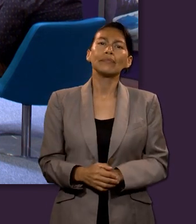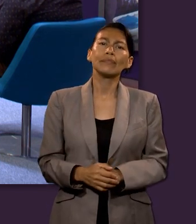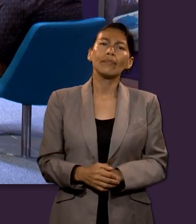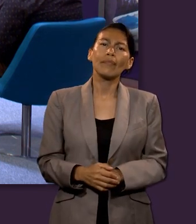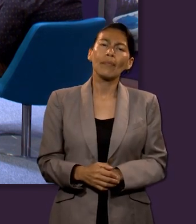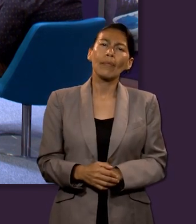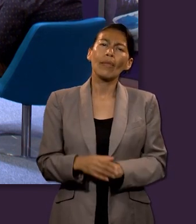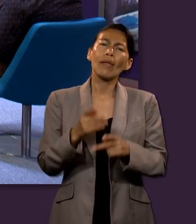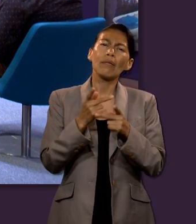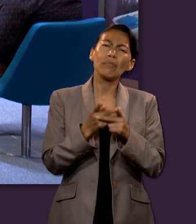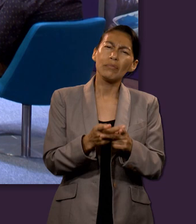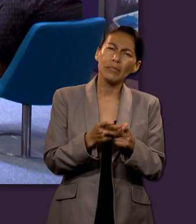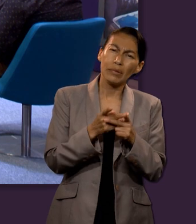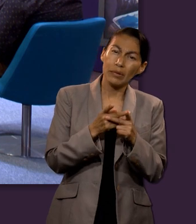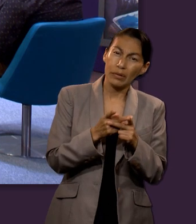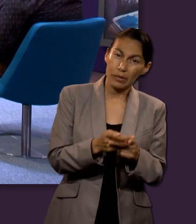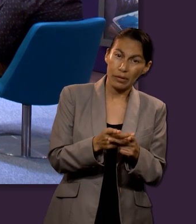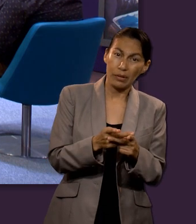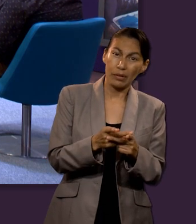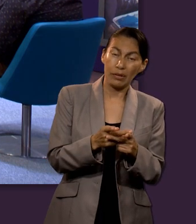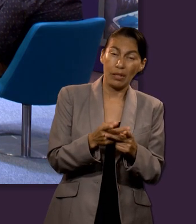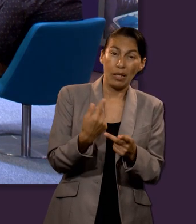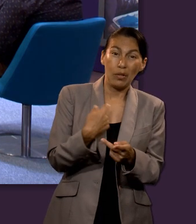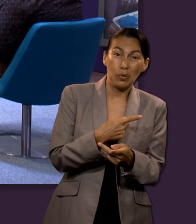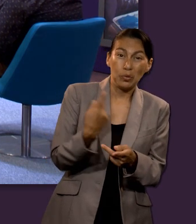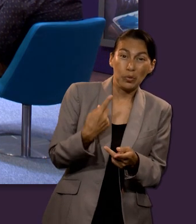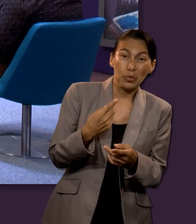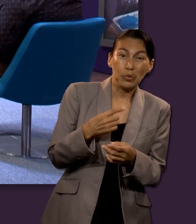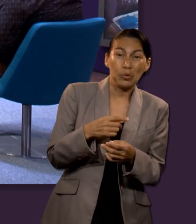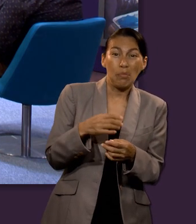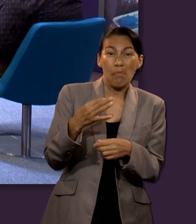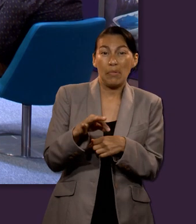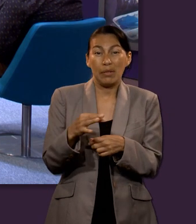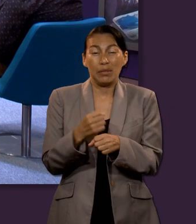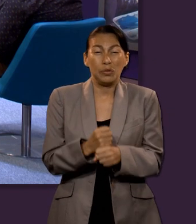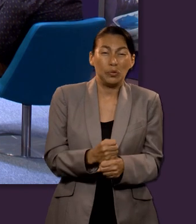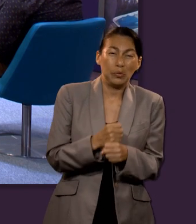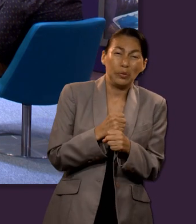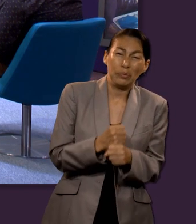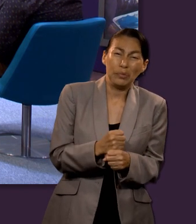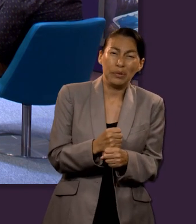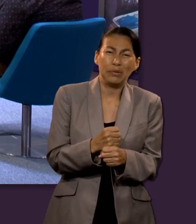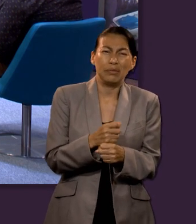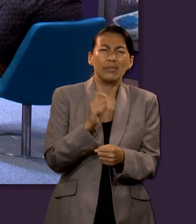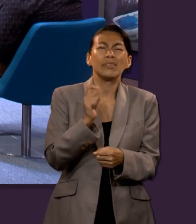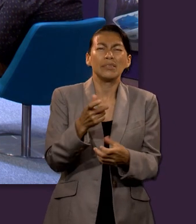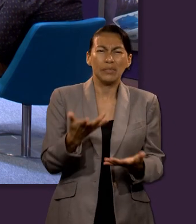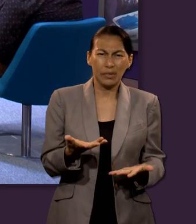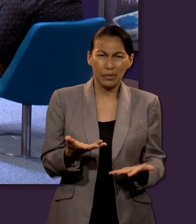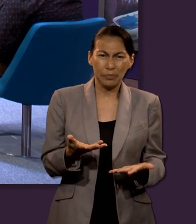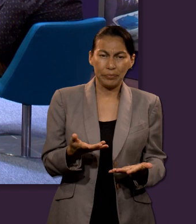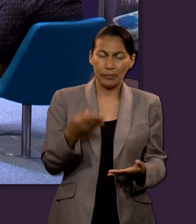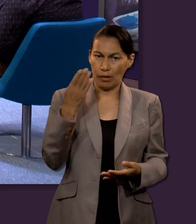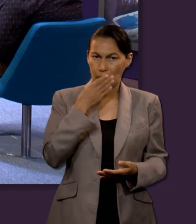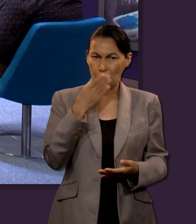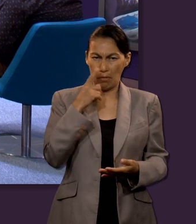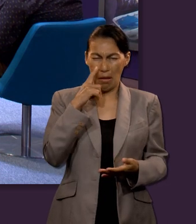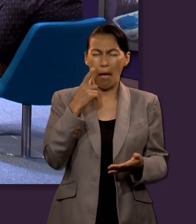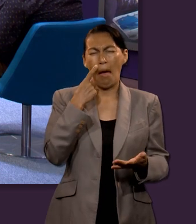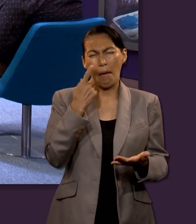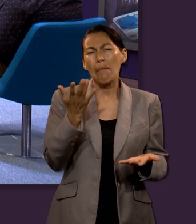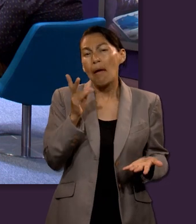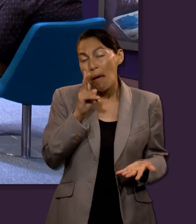algo sobre la paciencia mientras estamos en un crisol vamos a ver qué es lo que nos dice la biblia